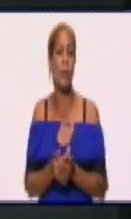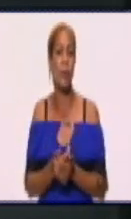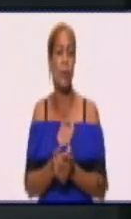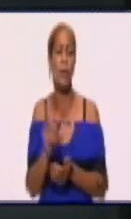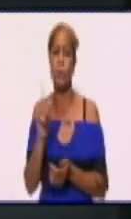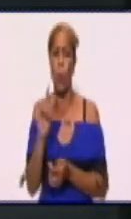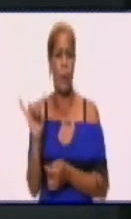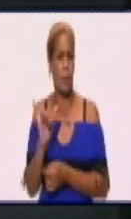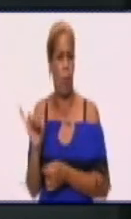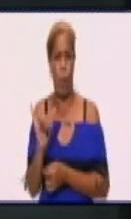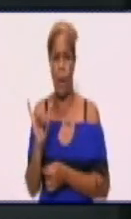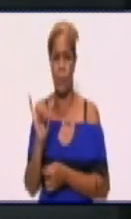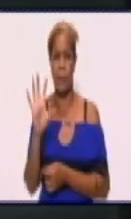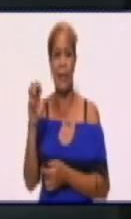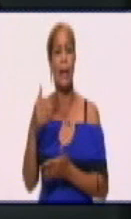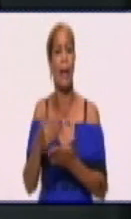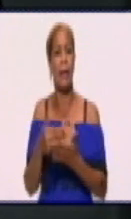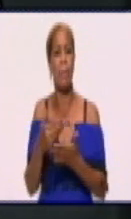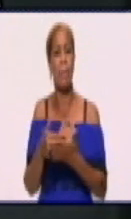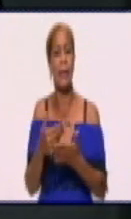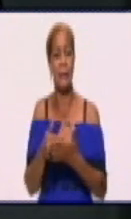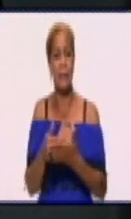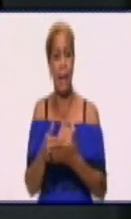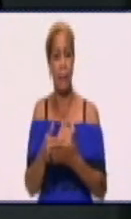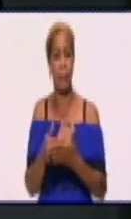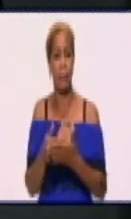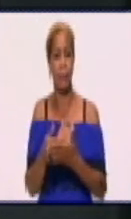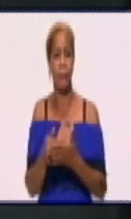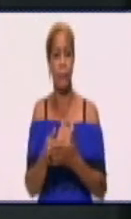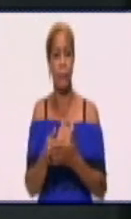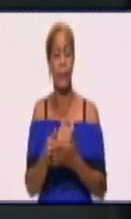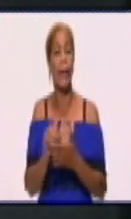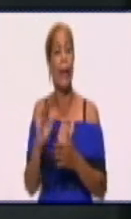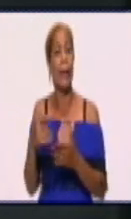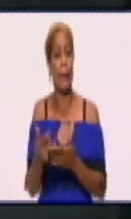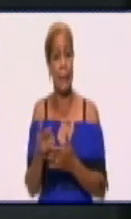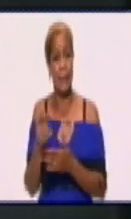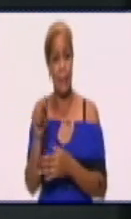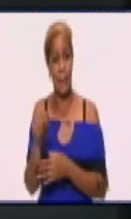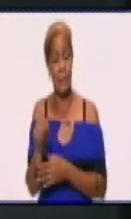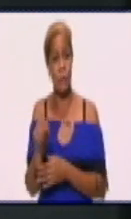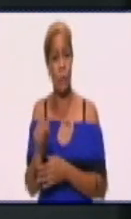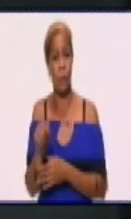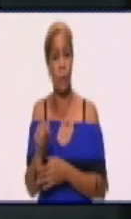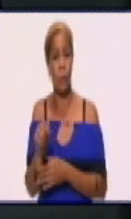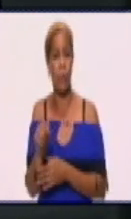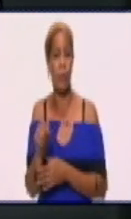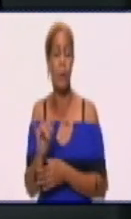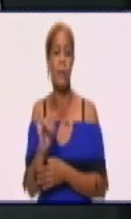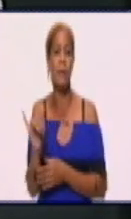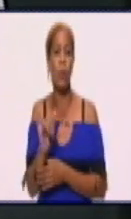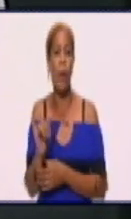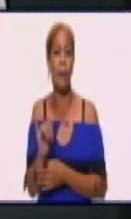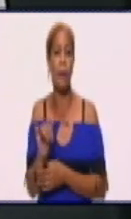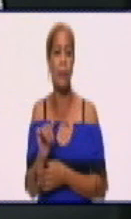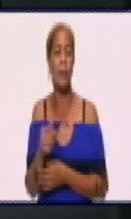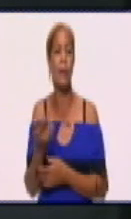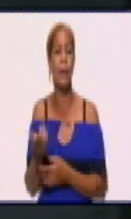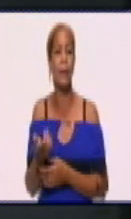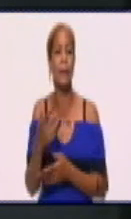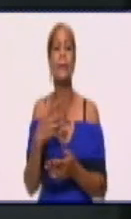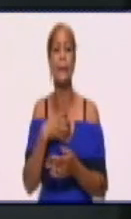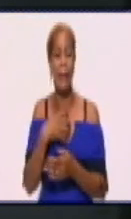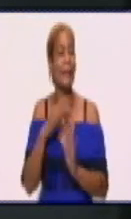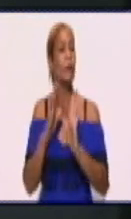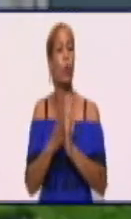que si se determinan personales el propio cliente ya sea campesinos etc pero el que tiene todos los roles